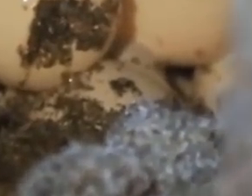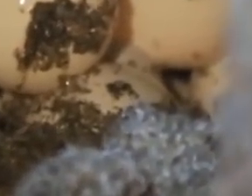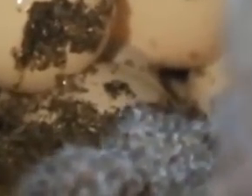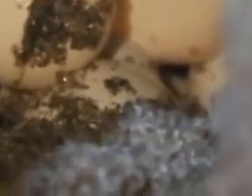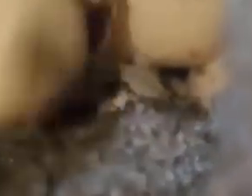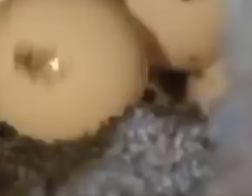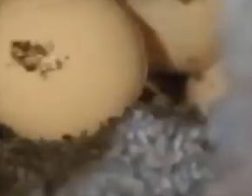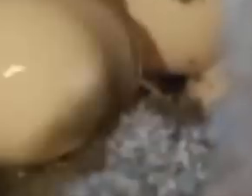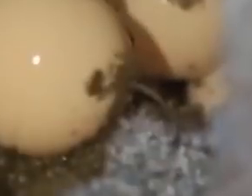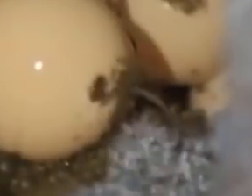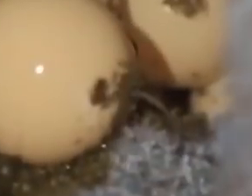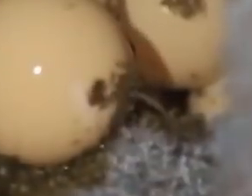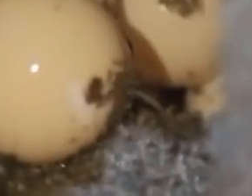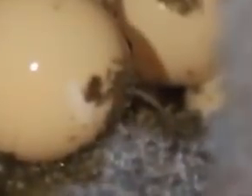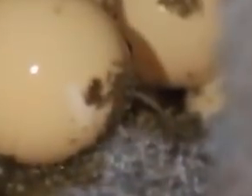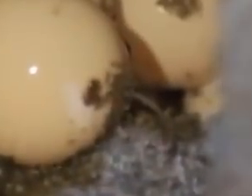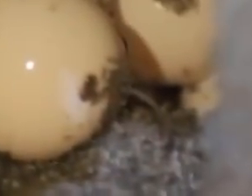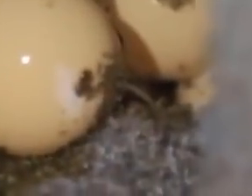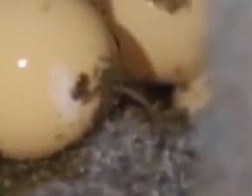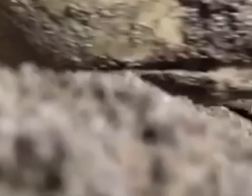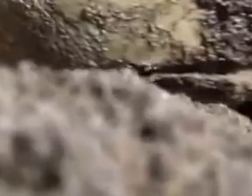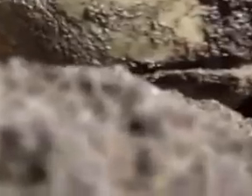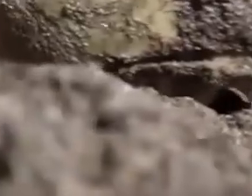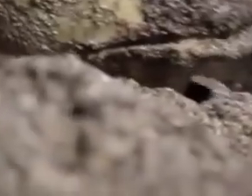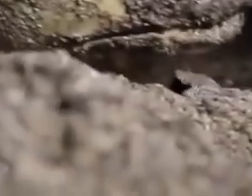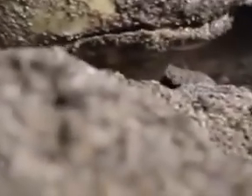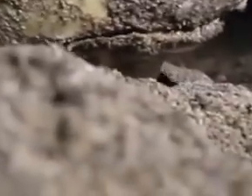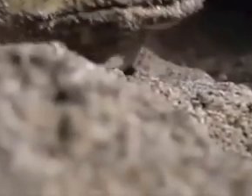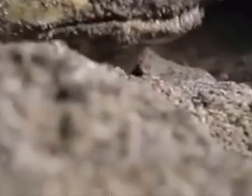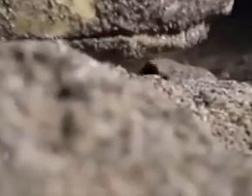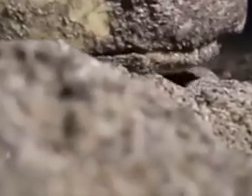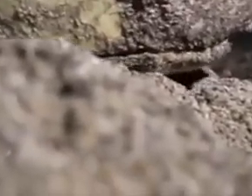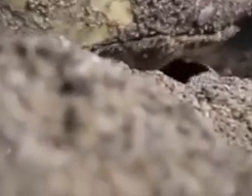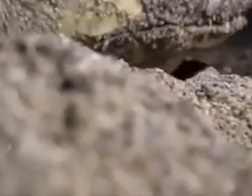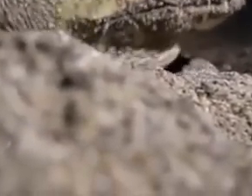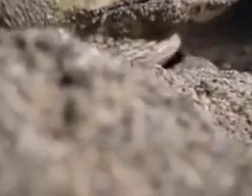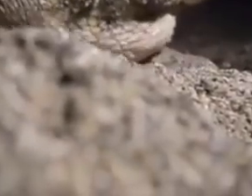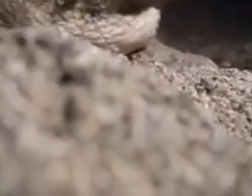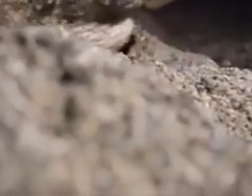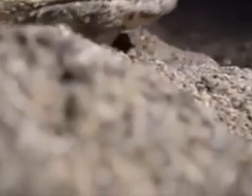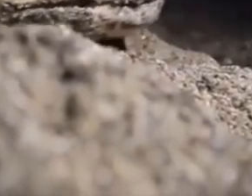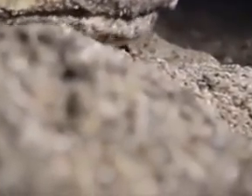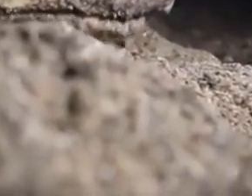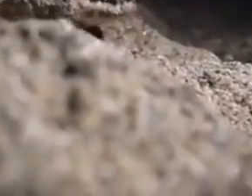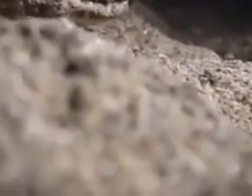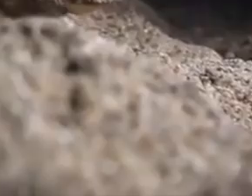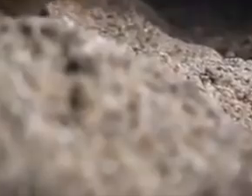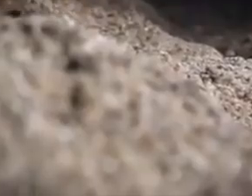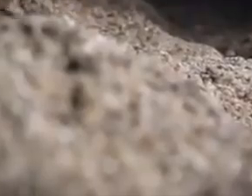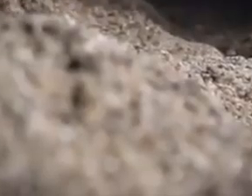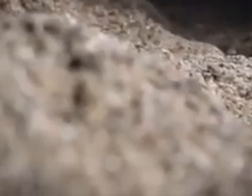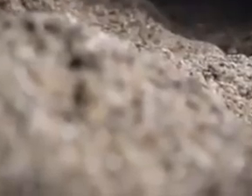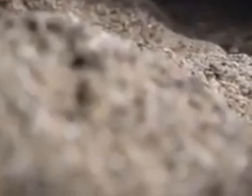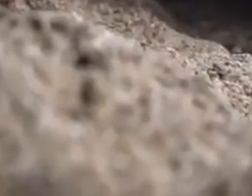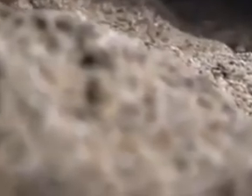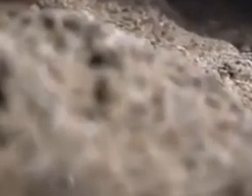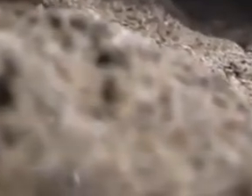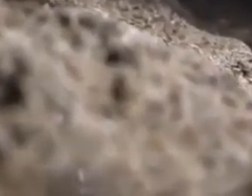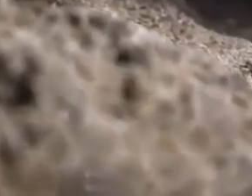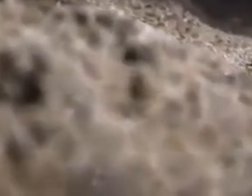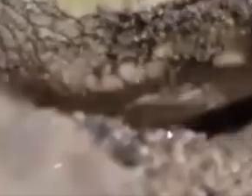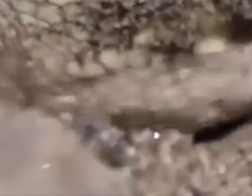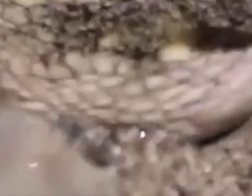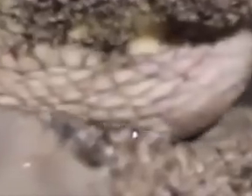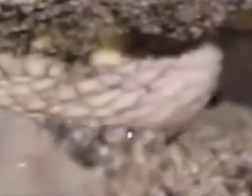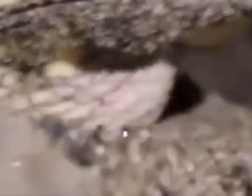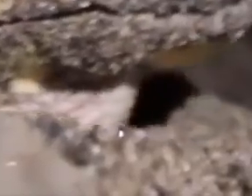Nicaragua cuenta con diversas playas de anidación de tortugas marinas, destacando los refugios de vida silvestre La Flor en Rivas y Chacocente en Carazo. Arriban a